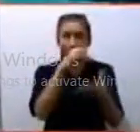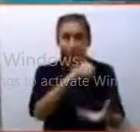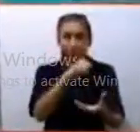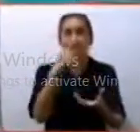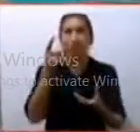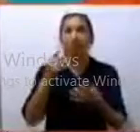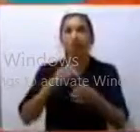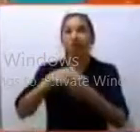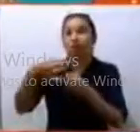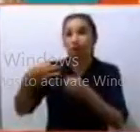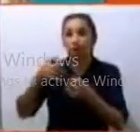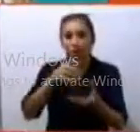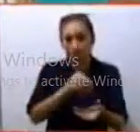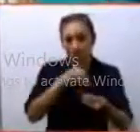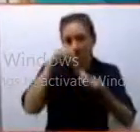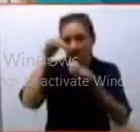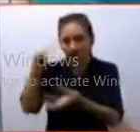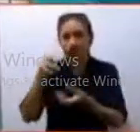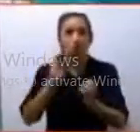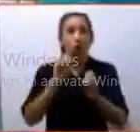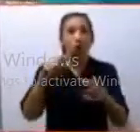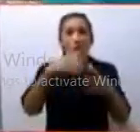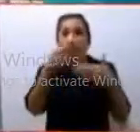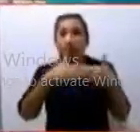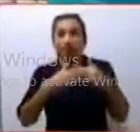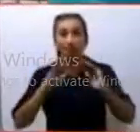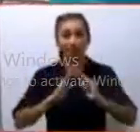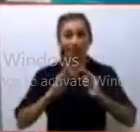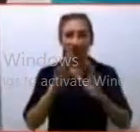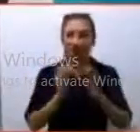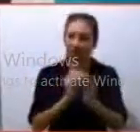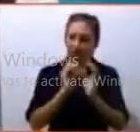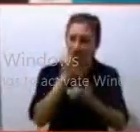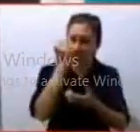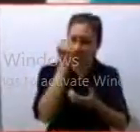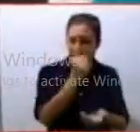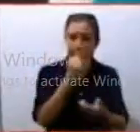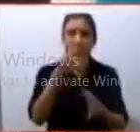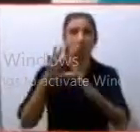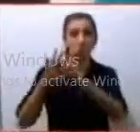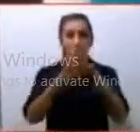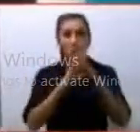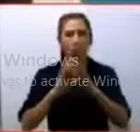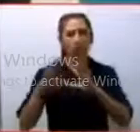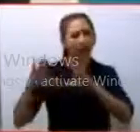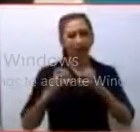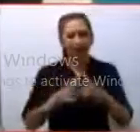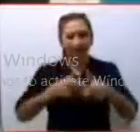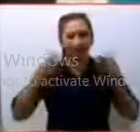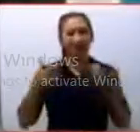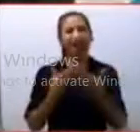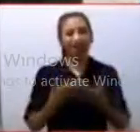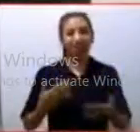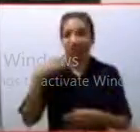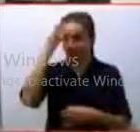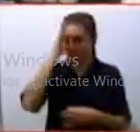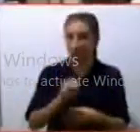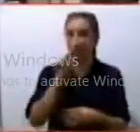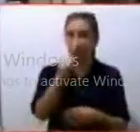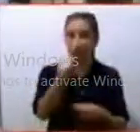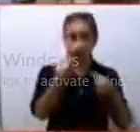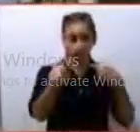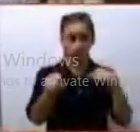Lima o de provincias y colaboren con la Teletón, porque si nos unimos podemos hacer grandes cosas. Estoy seguro que como tú, como